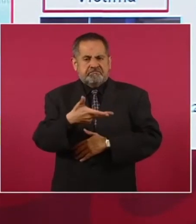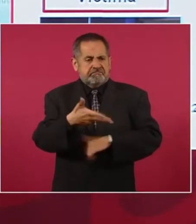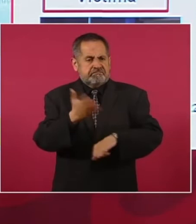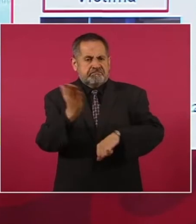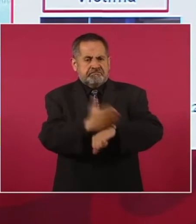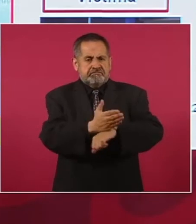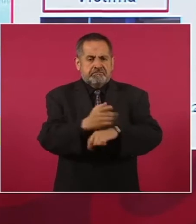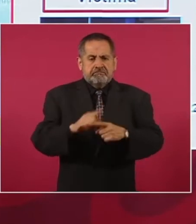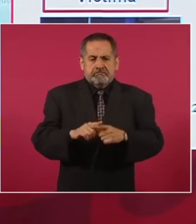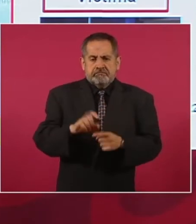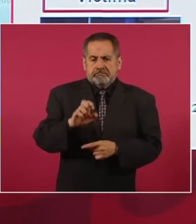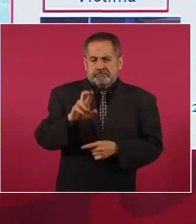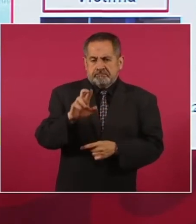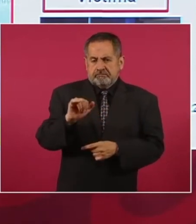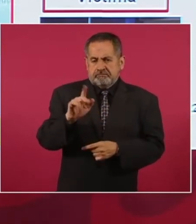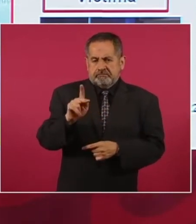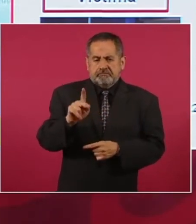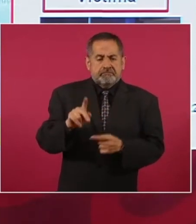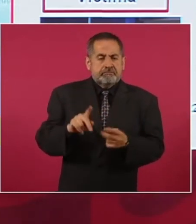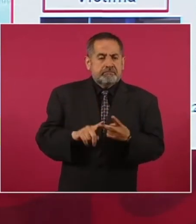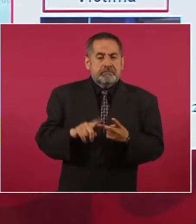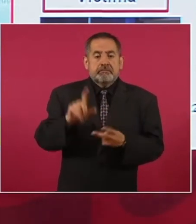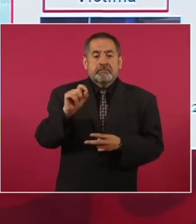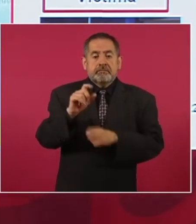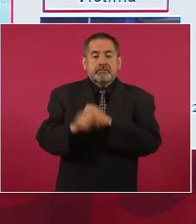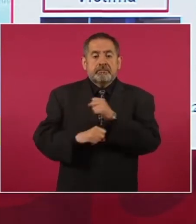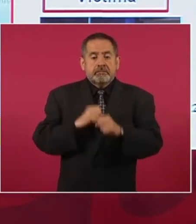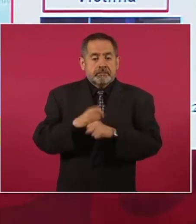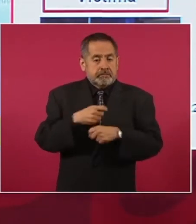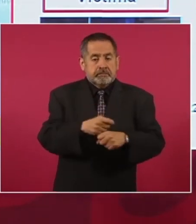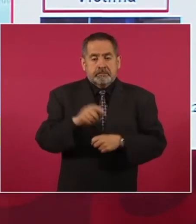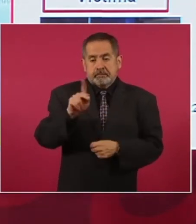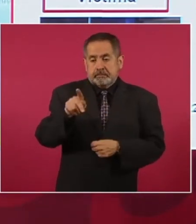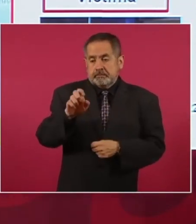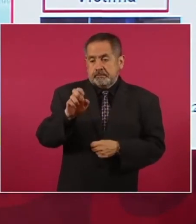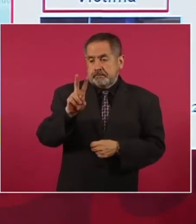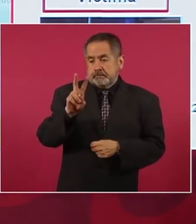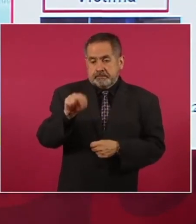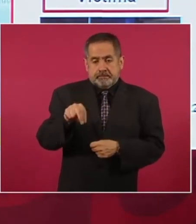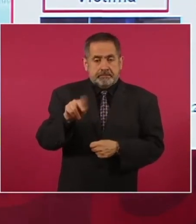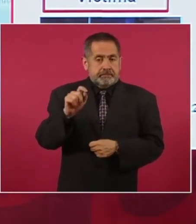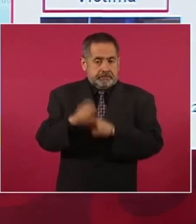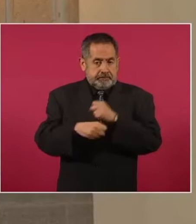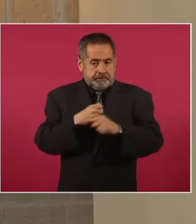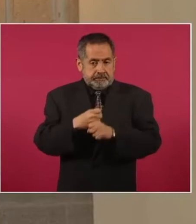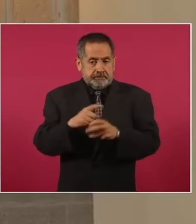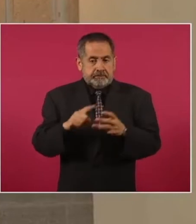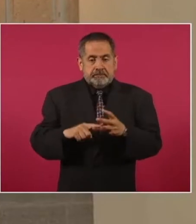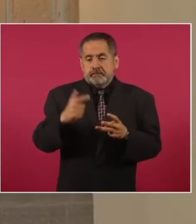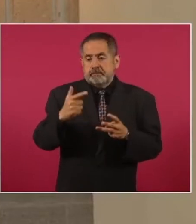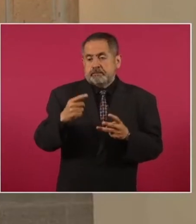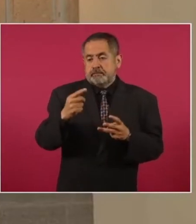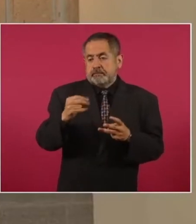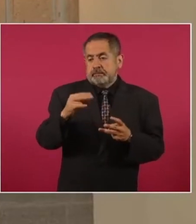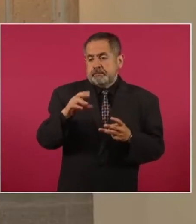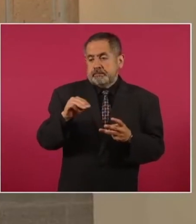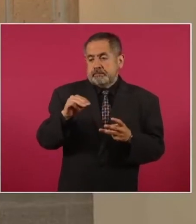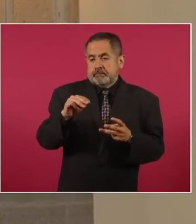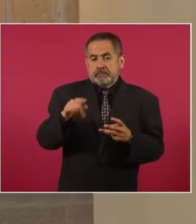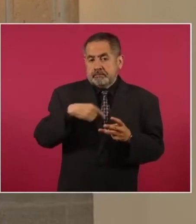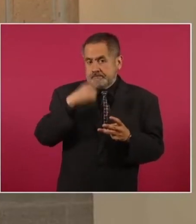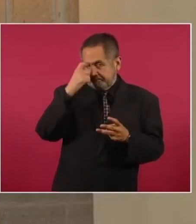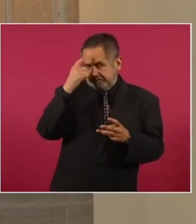Erick Eduardo n a veinte años Kevin n a veinte años y Guillermo n presunto autor material